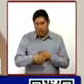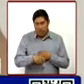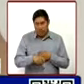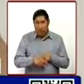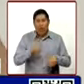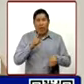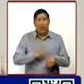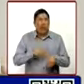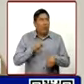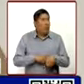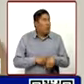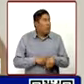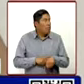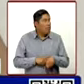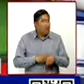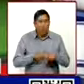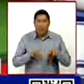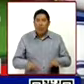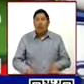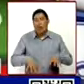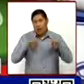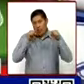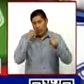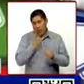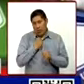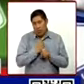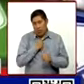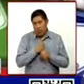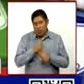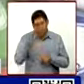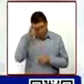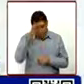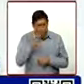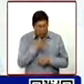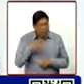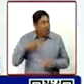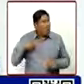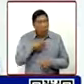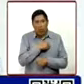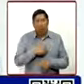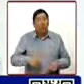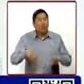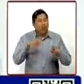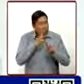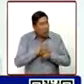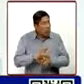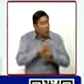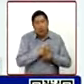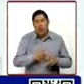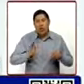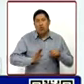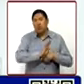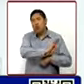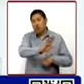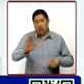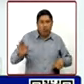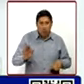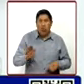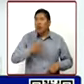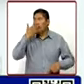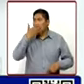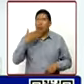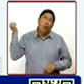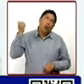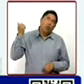el momento en que asumimos nuestra labor de padres tenemos que velar por su seguridad y de verdad es